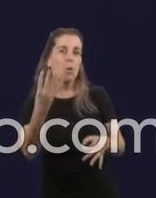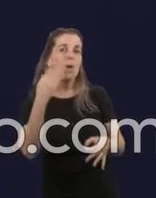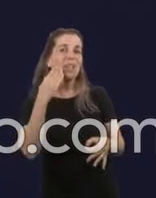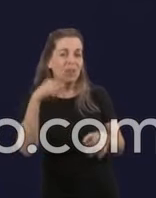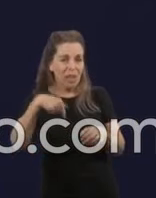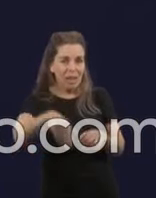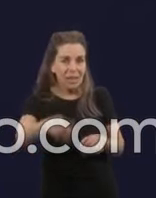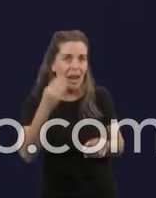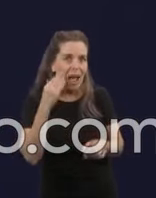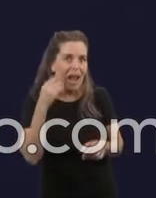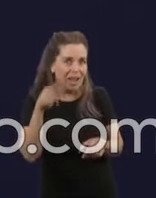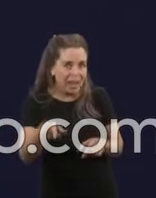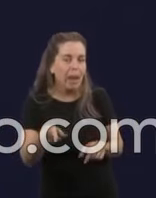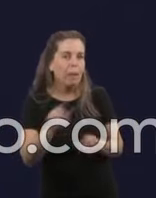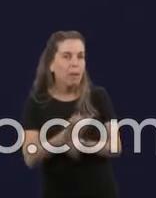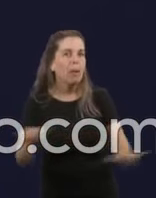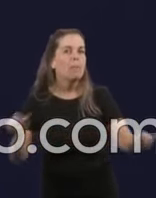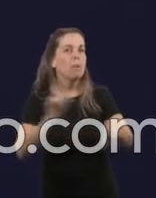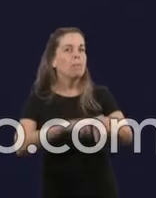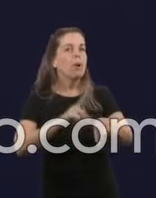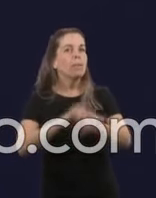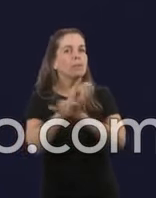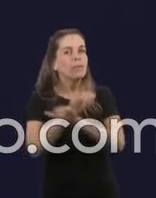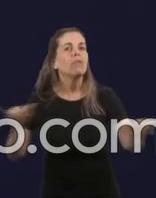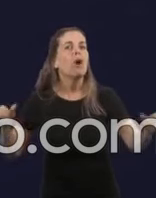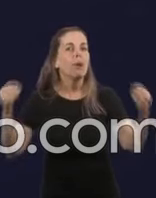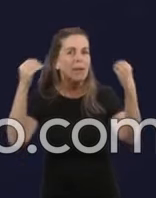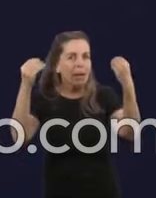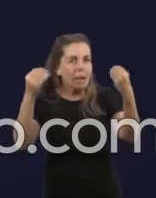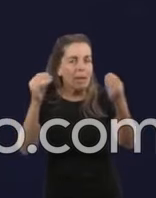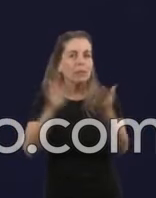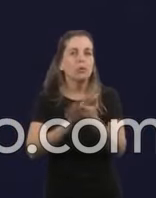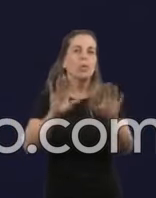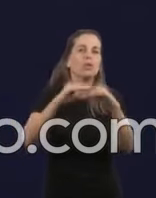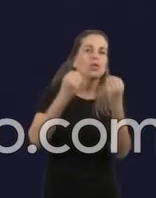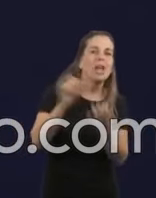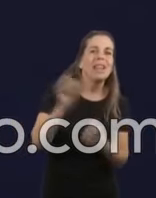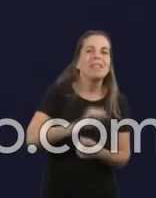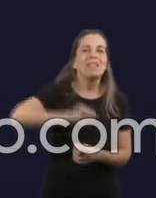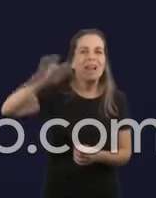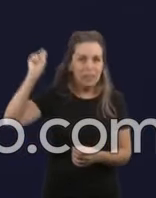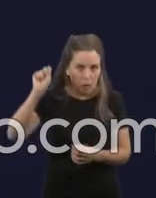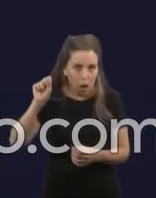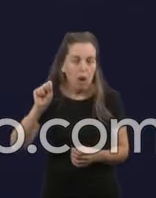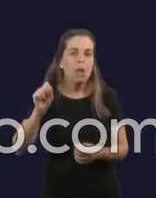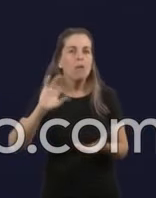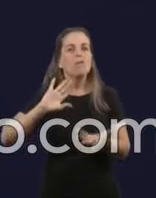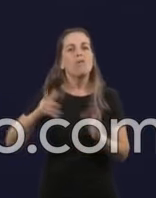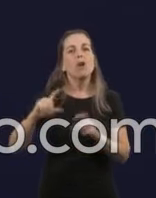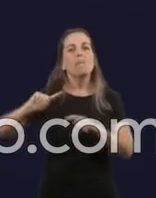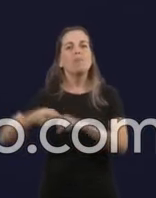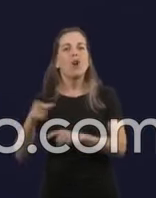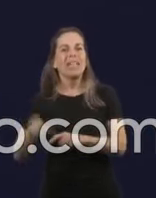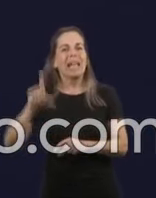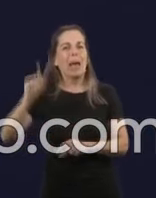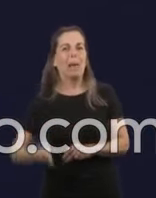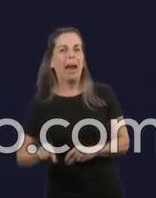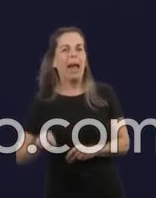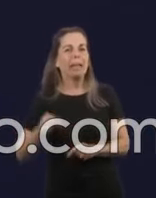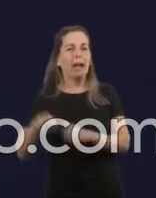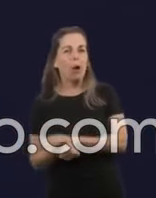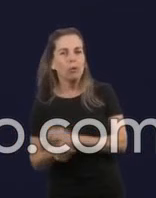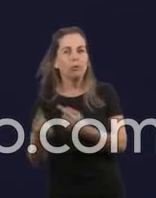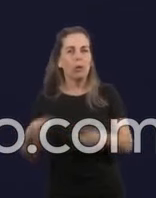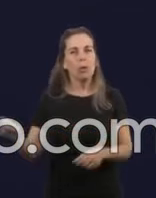tarde Cuáles son los verdaderos resultados de hacer las cosas mal de haber hecho politiquería verreta y de haber en algún punto